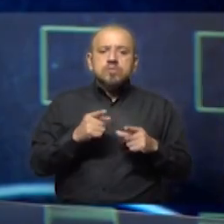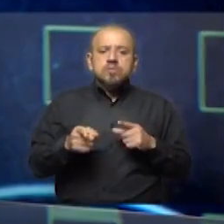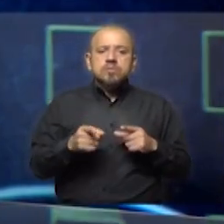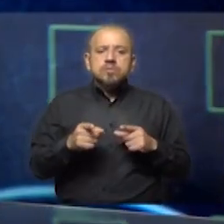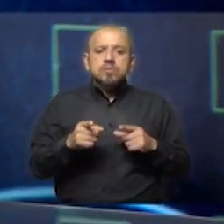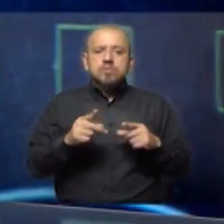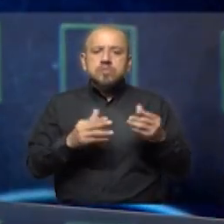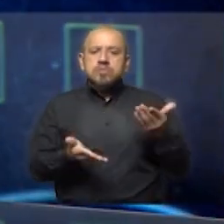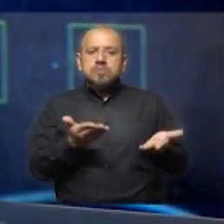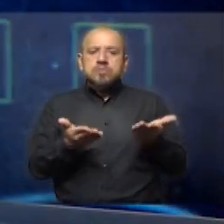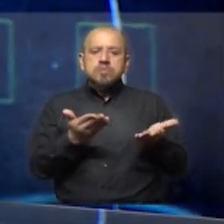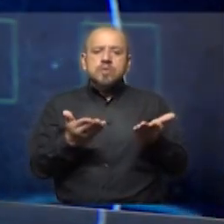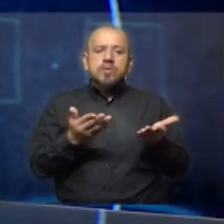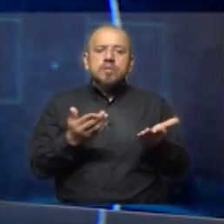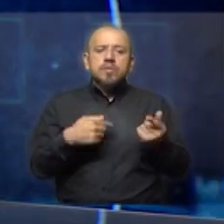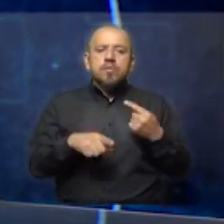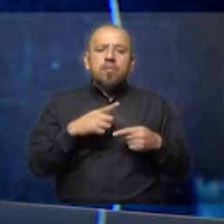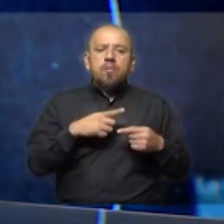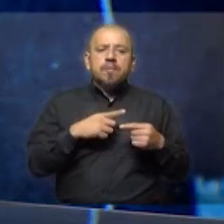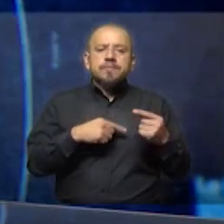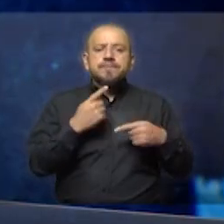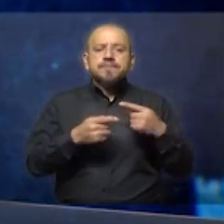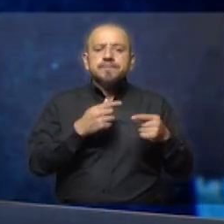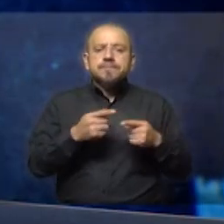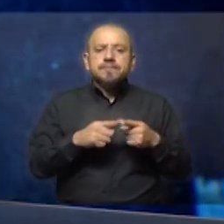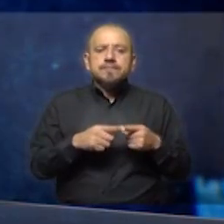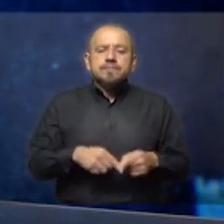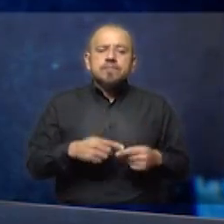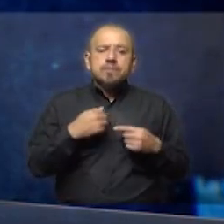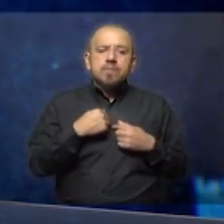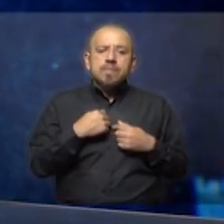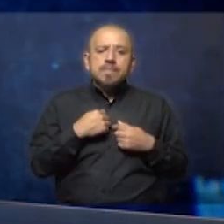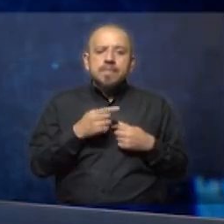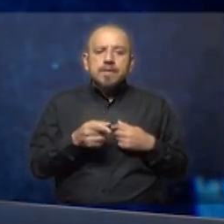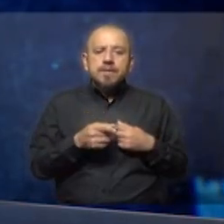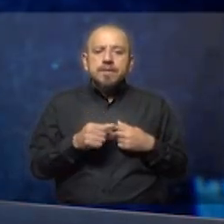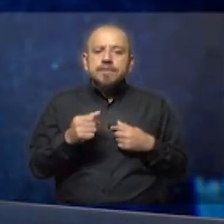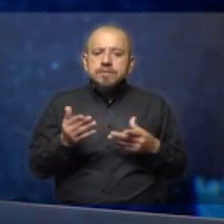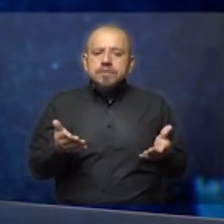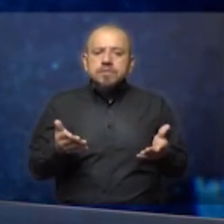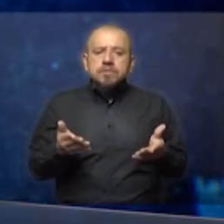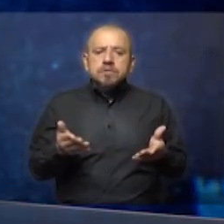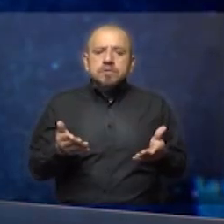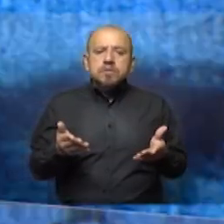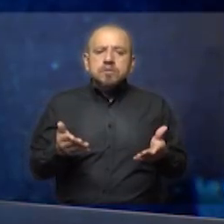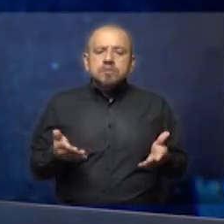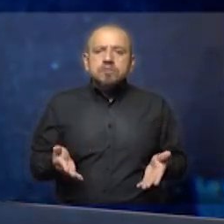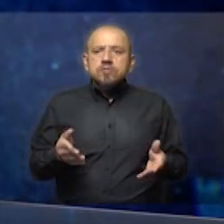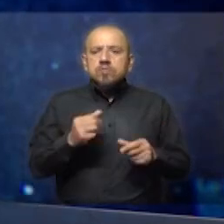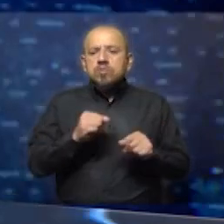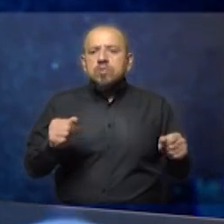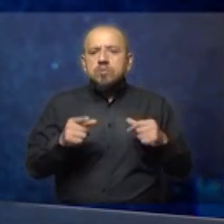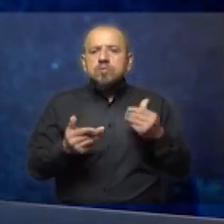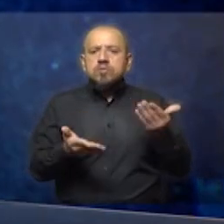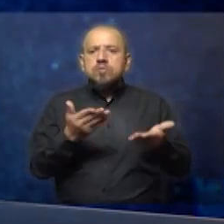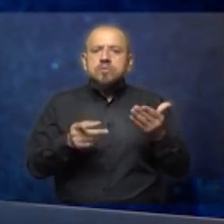análisis hay que tener un de contingencia histórica a mí me parece que nunca jamás podemos analizar el feminismo de